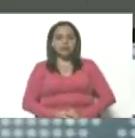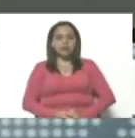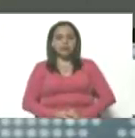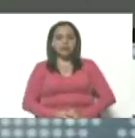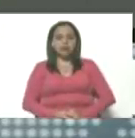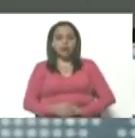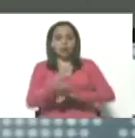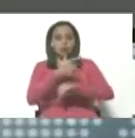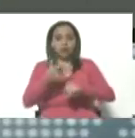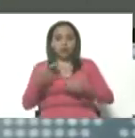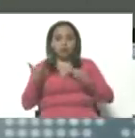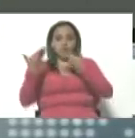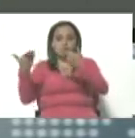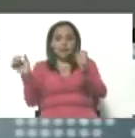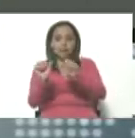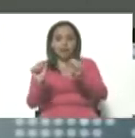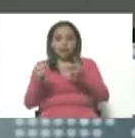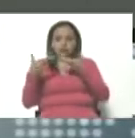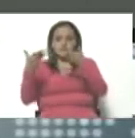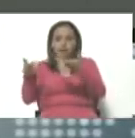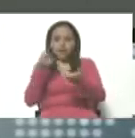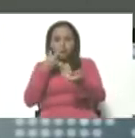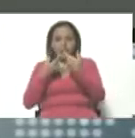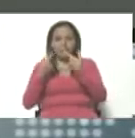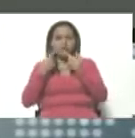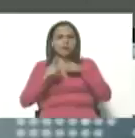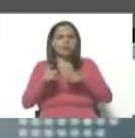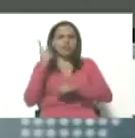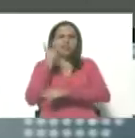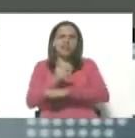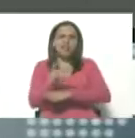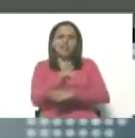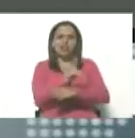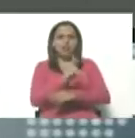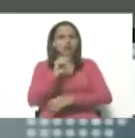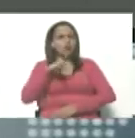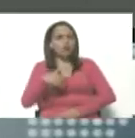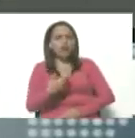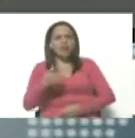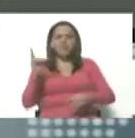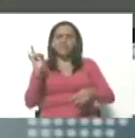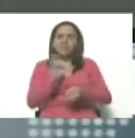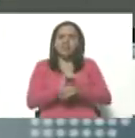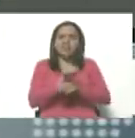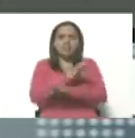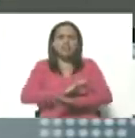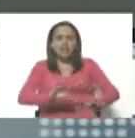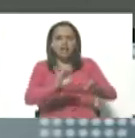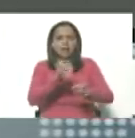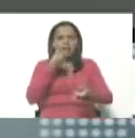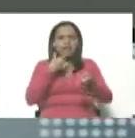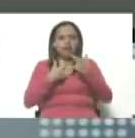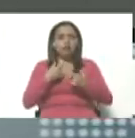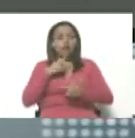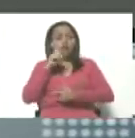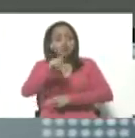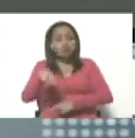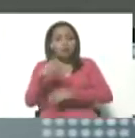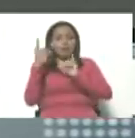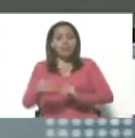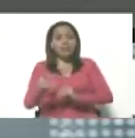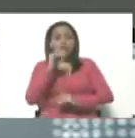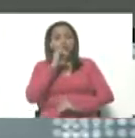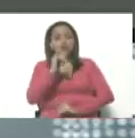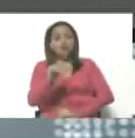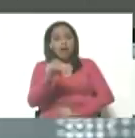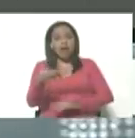Mérida. Pero tienen que llegar los medicamentos a tiempo, no puede faltar medicamento. Y ustedes me tienen que informar con